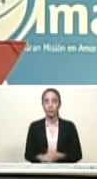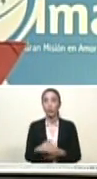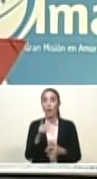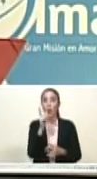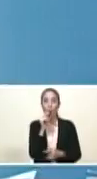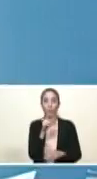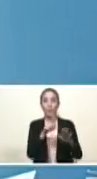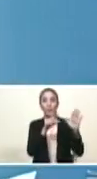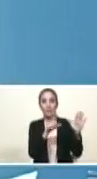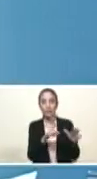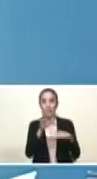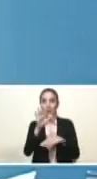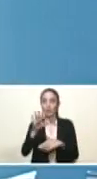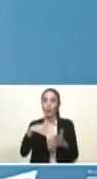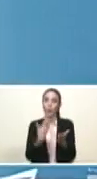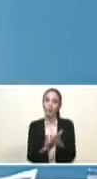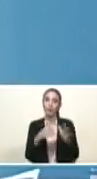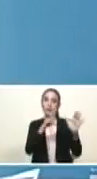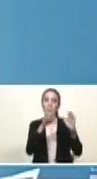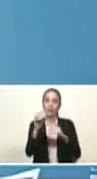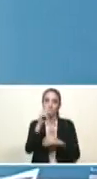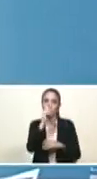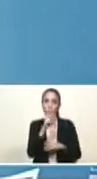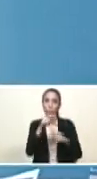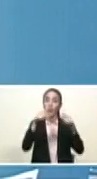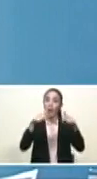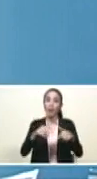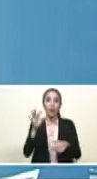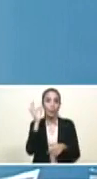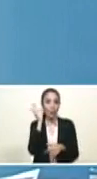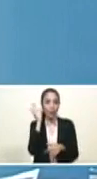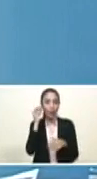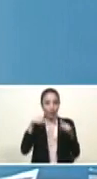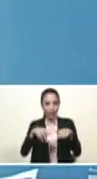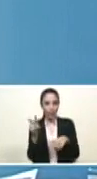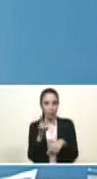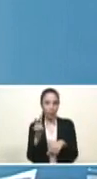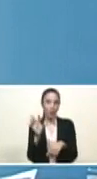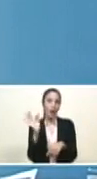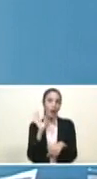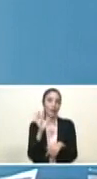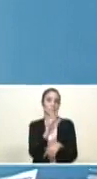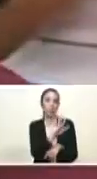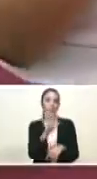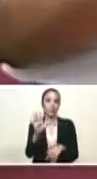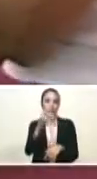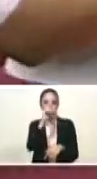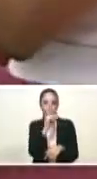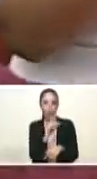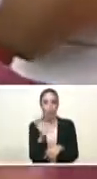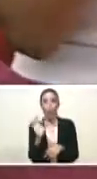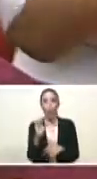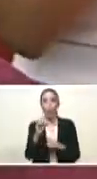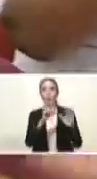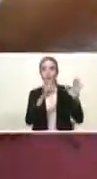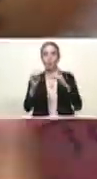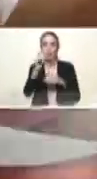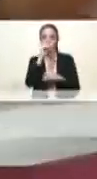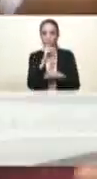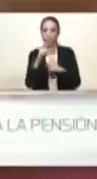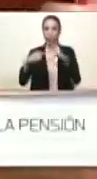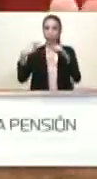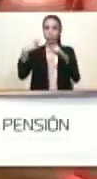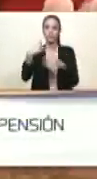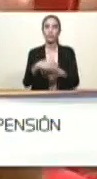70 años. Aquí en Venezuela, las mujeres 55 y 60, haya cotizado o no haya cotizado, porque es un